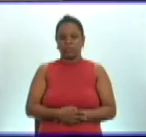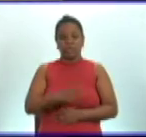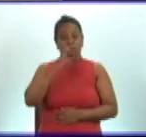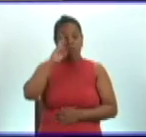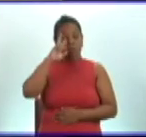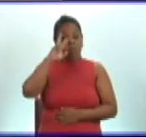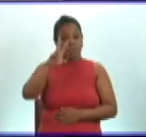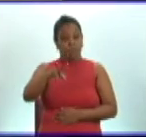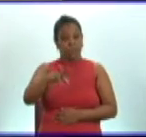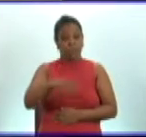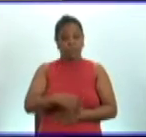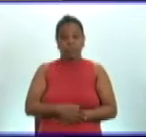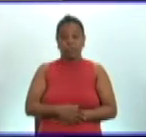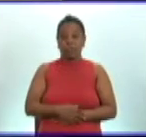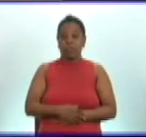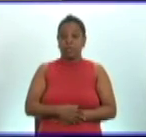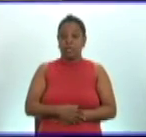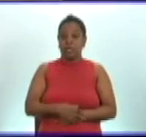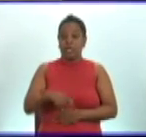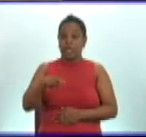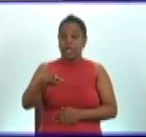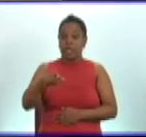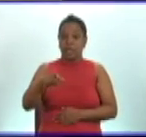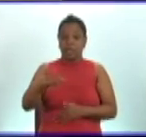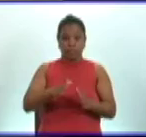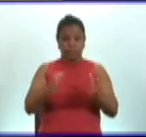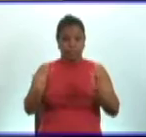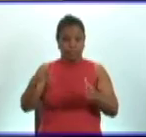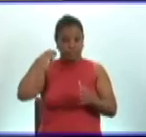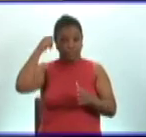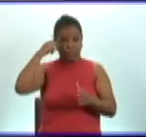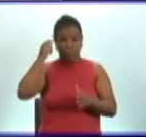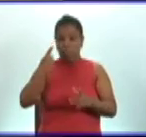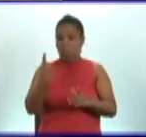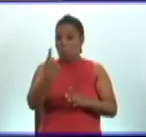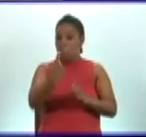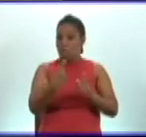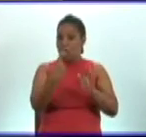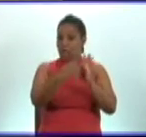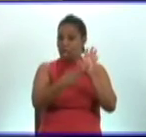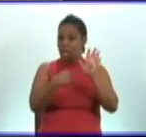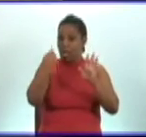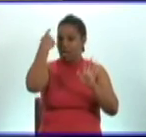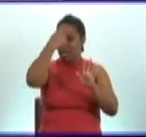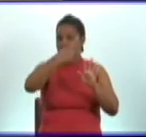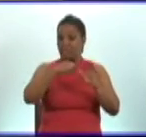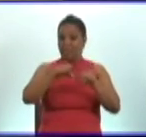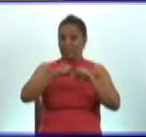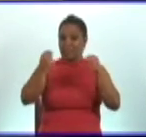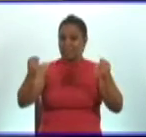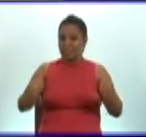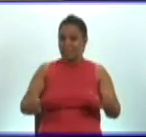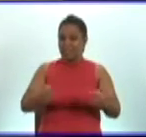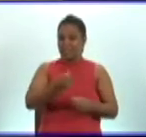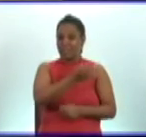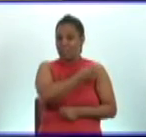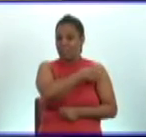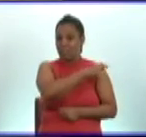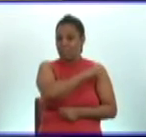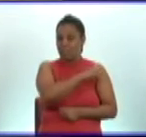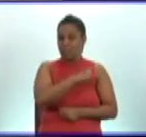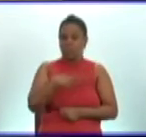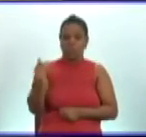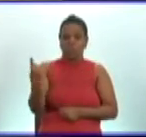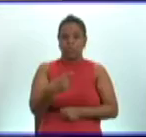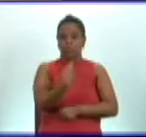Fíjense, se pone de manifiesto en esa escena, muchachos, una de las características del sistema colonial en nuestro país. y